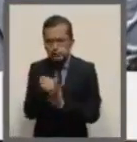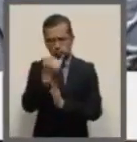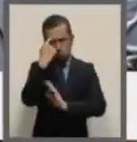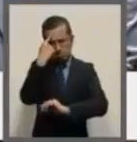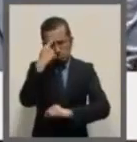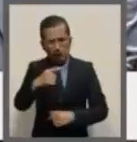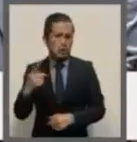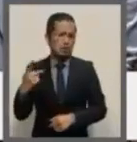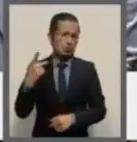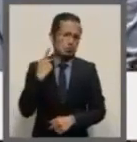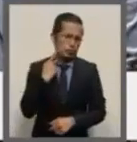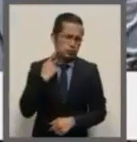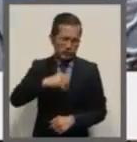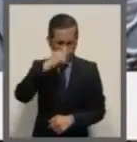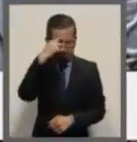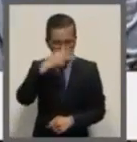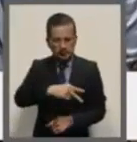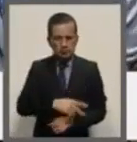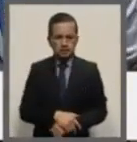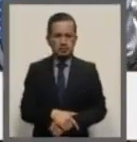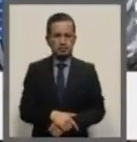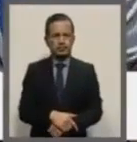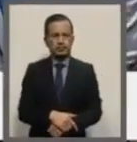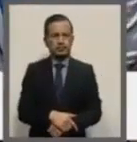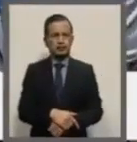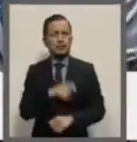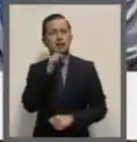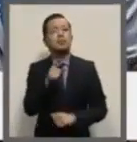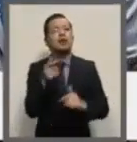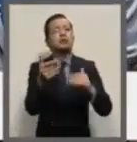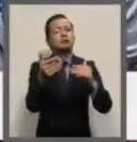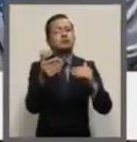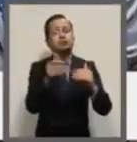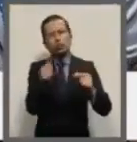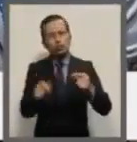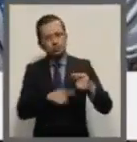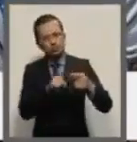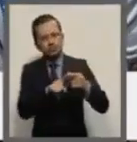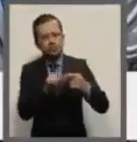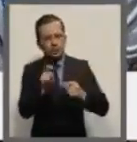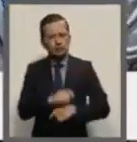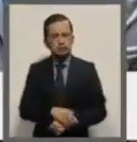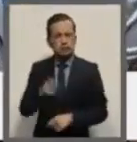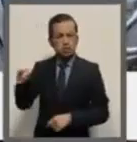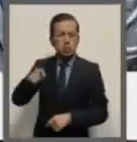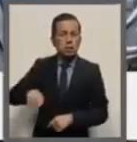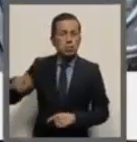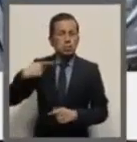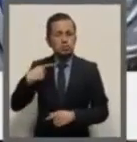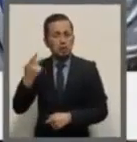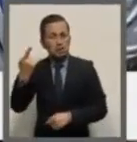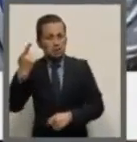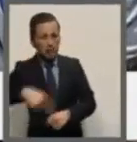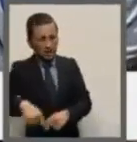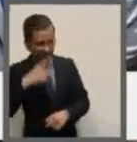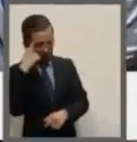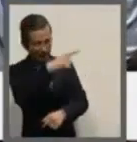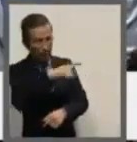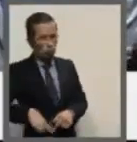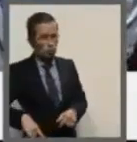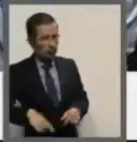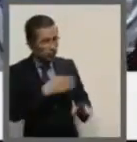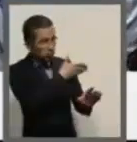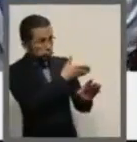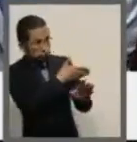Por otra parte, está el tema de la revocación del mandato. Nosotros apoyamos la premisa que ha sostenido